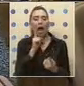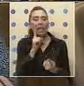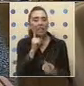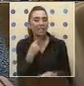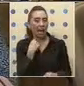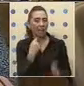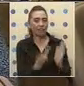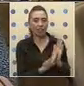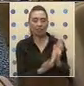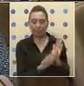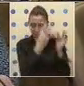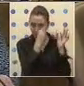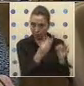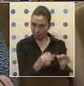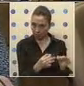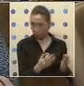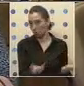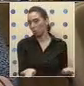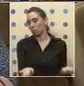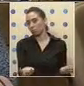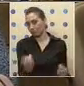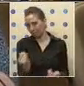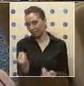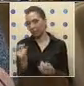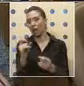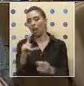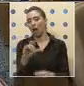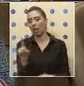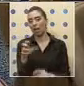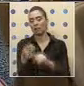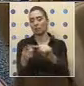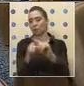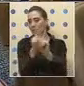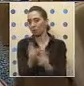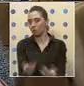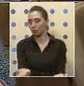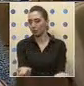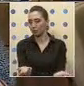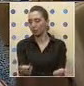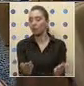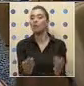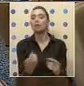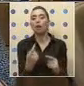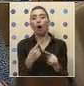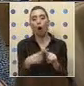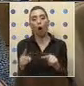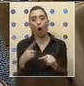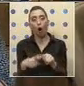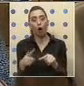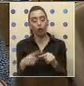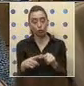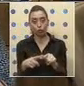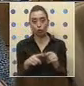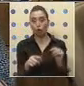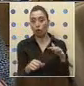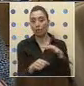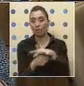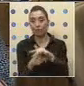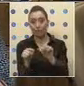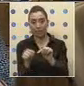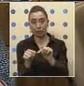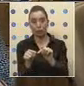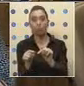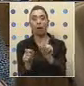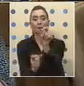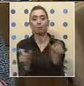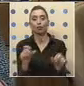afectan estas medidas si no es a la clase media? Pero esto no es todo. Otro efecto muy importante que afectará a la